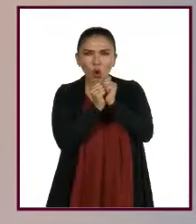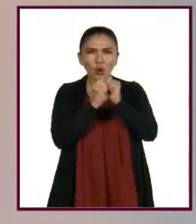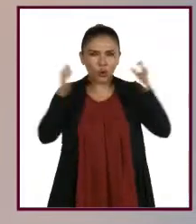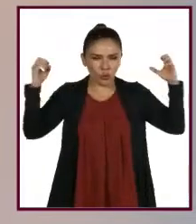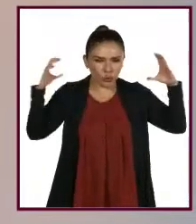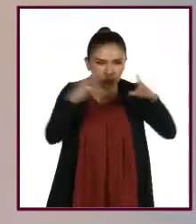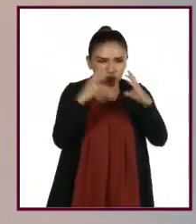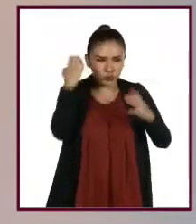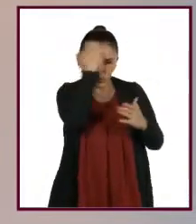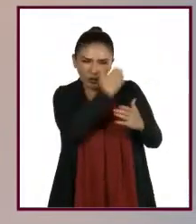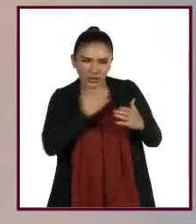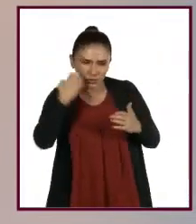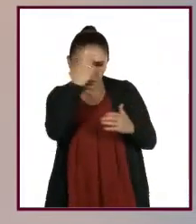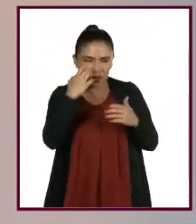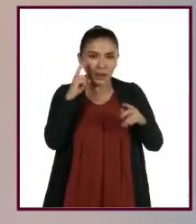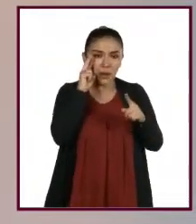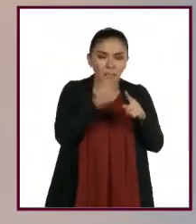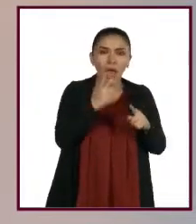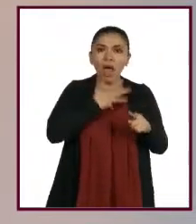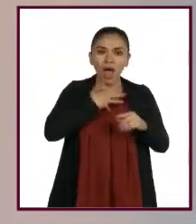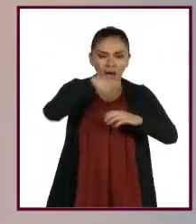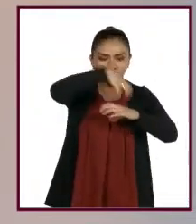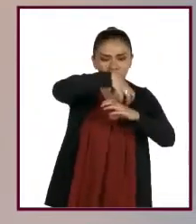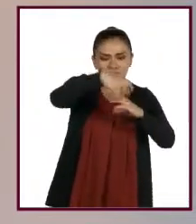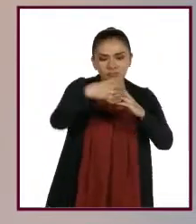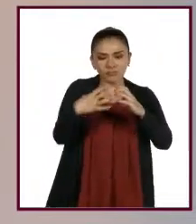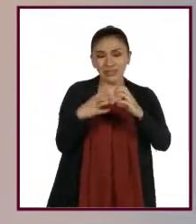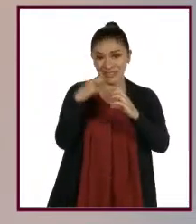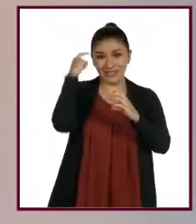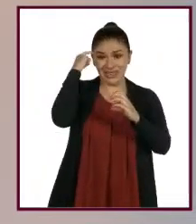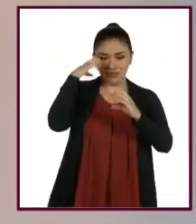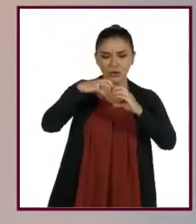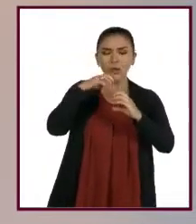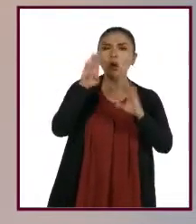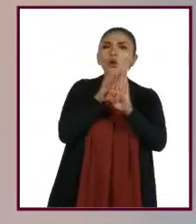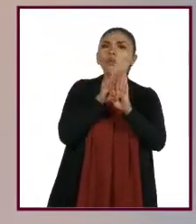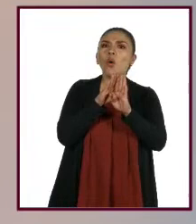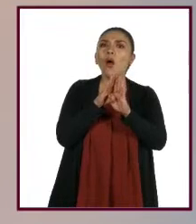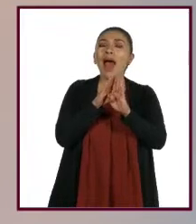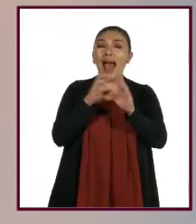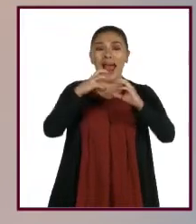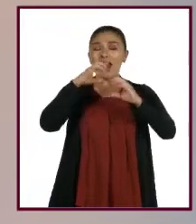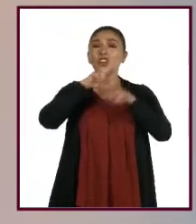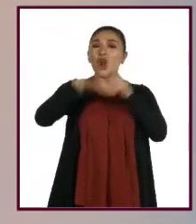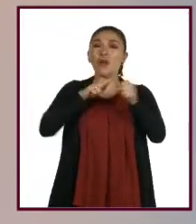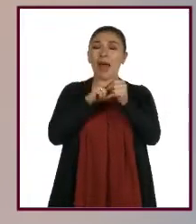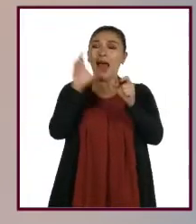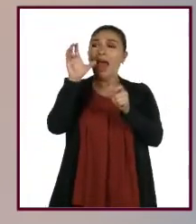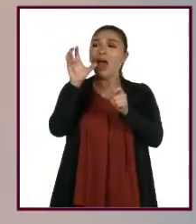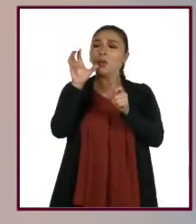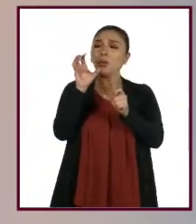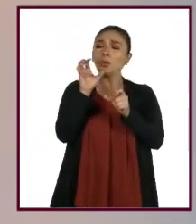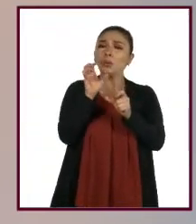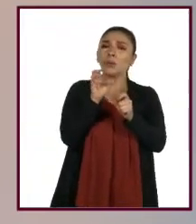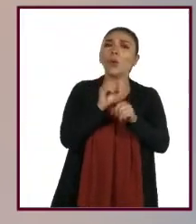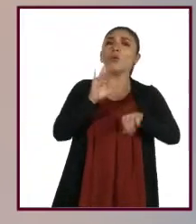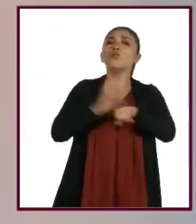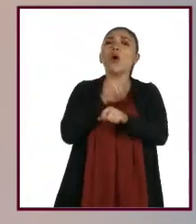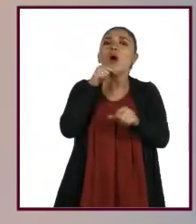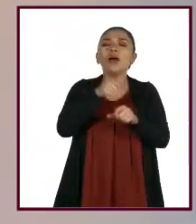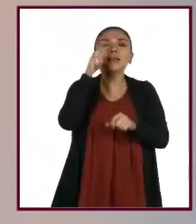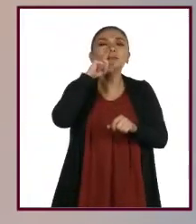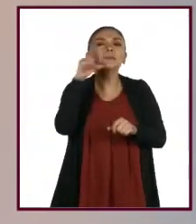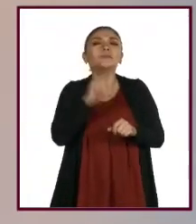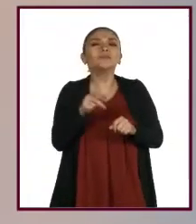tomografías, de resonancia, se observan ciertas áreas cerebrales que van disminuyendo su tamaño con respecto al uso prolongado de este